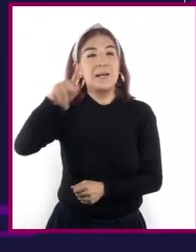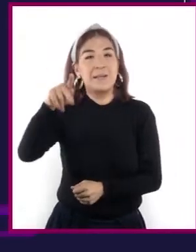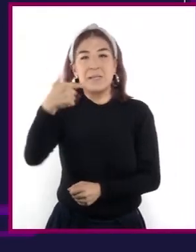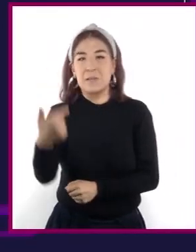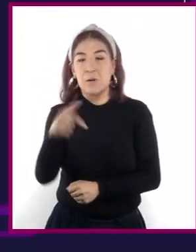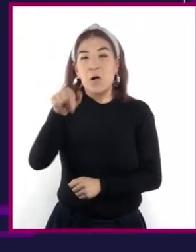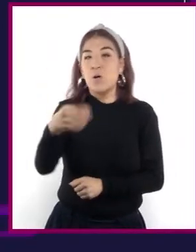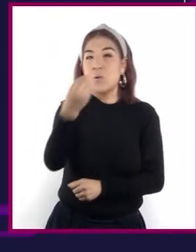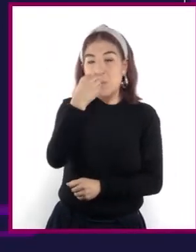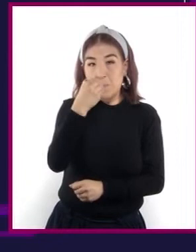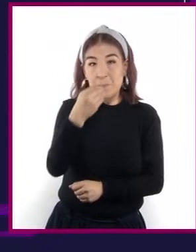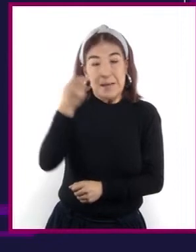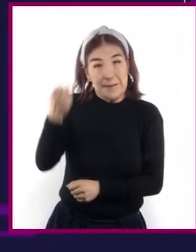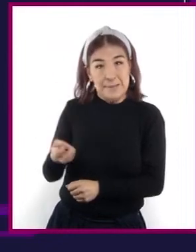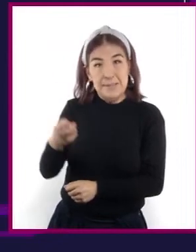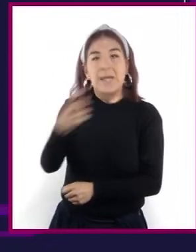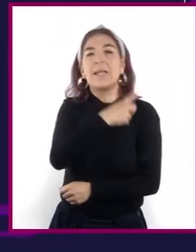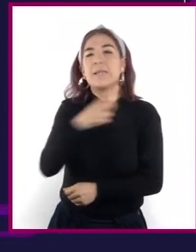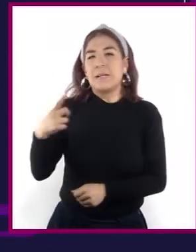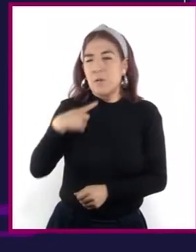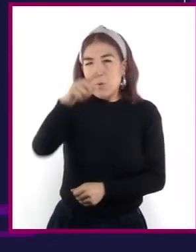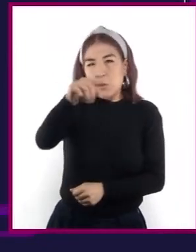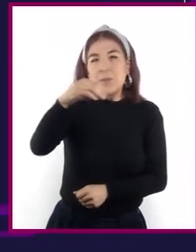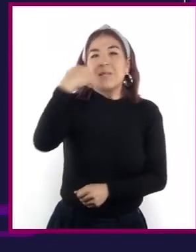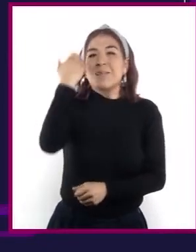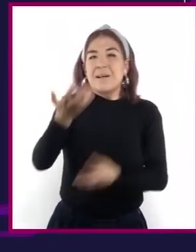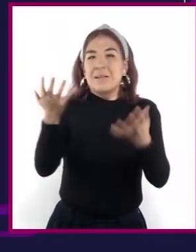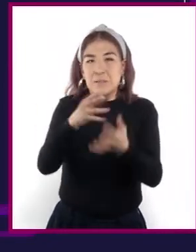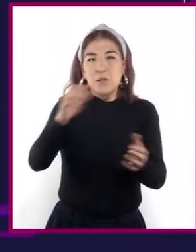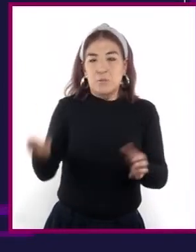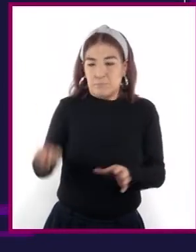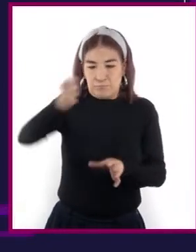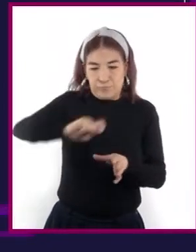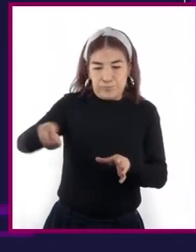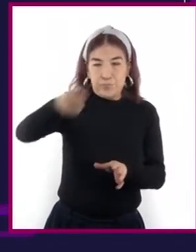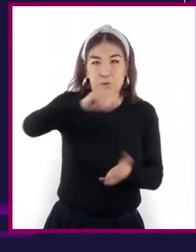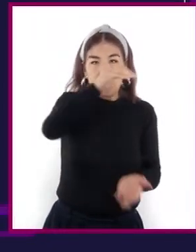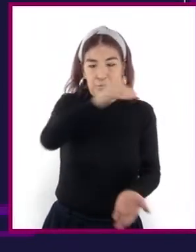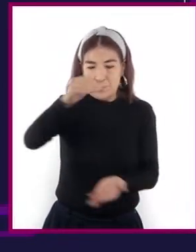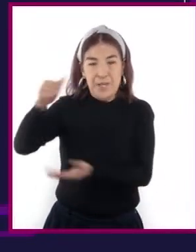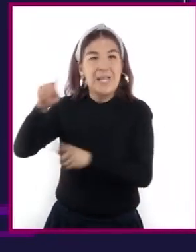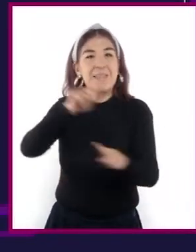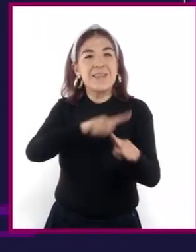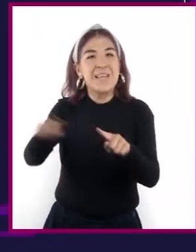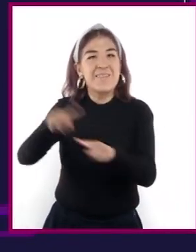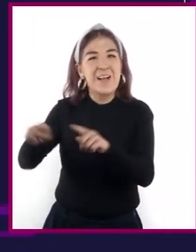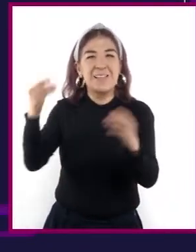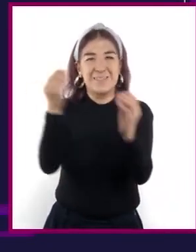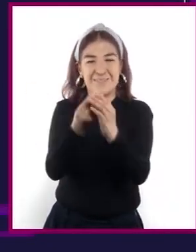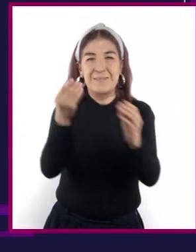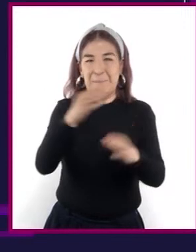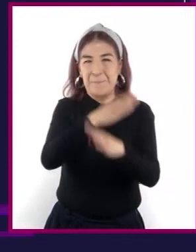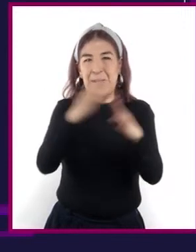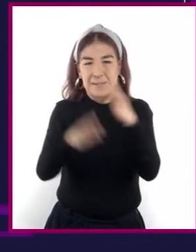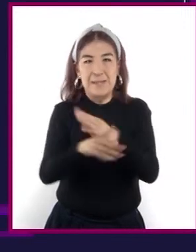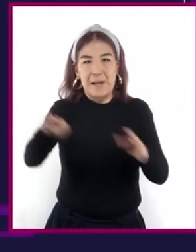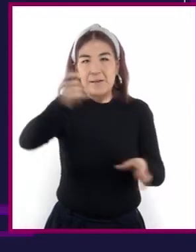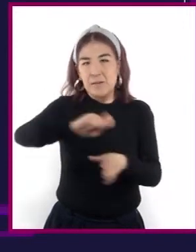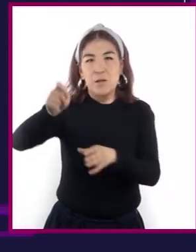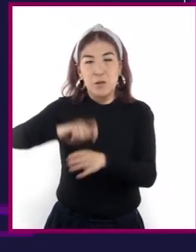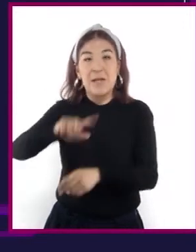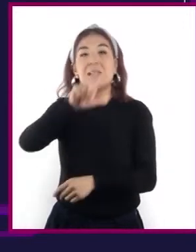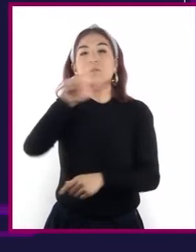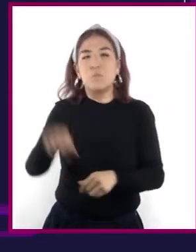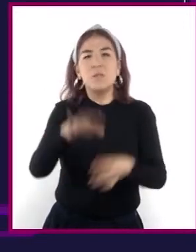alimento, con el que se desean hacer paquetes con diferente contenido. Con esta información se puede